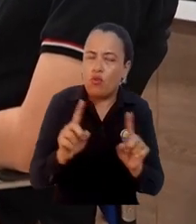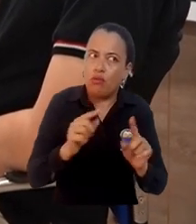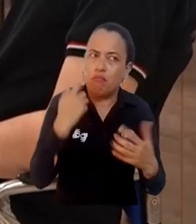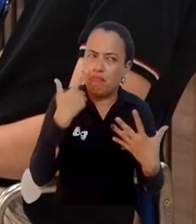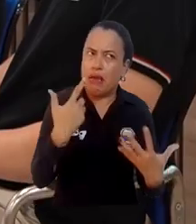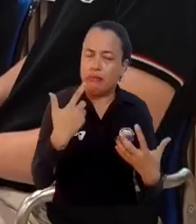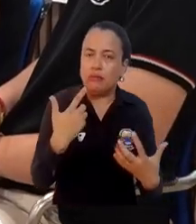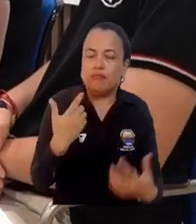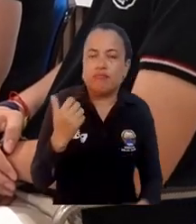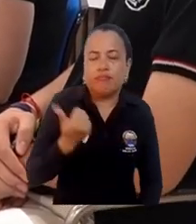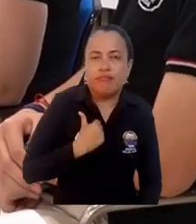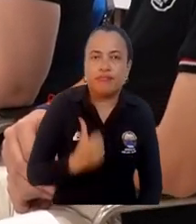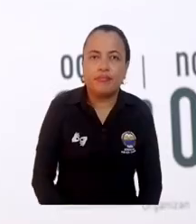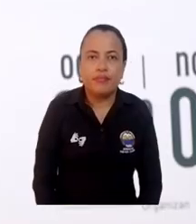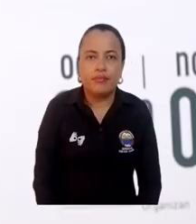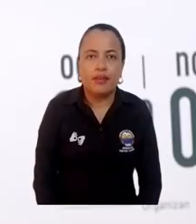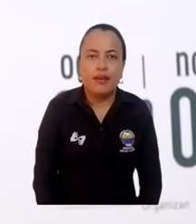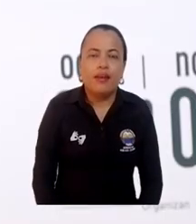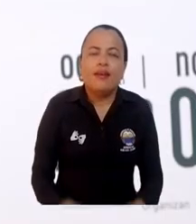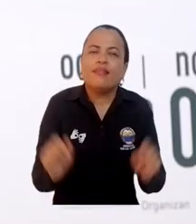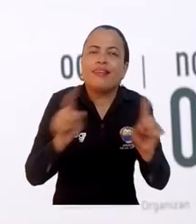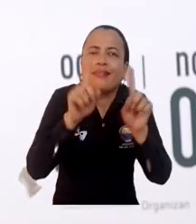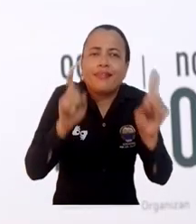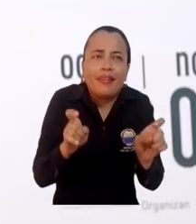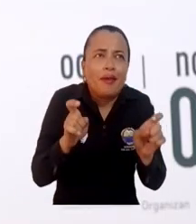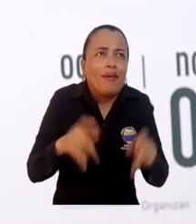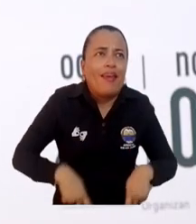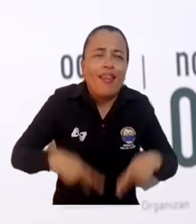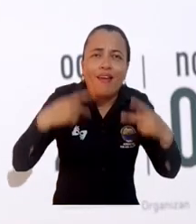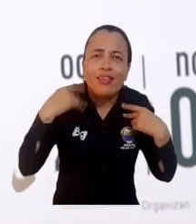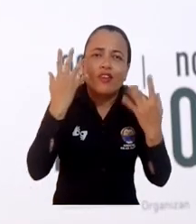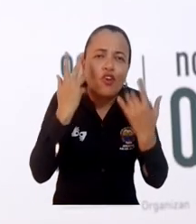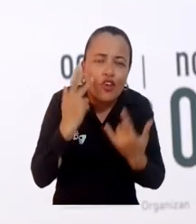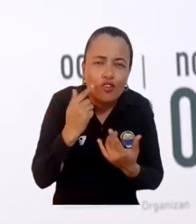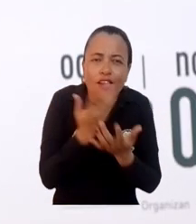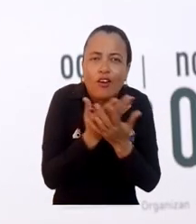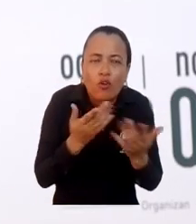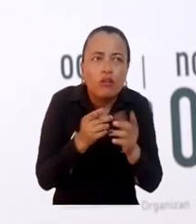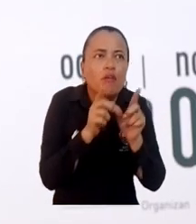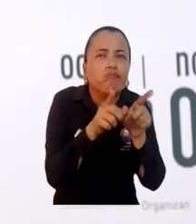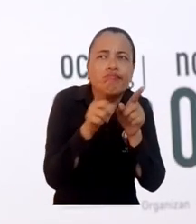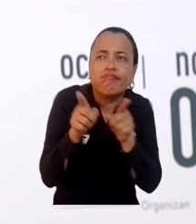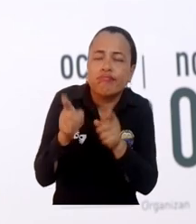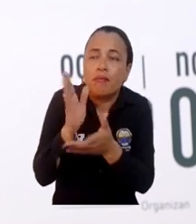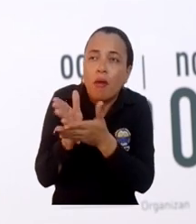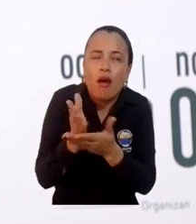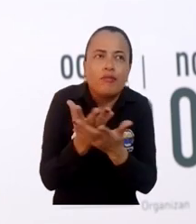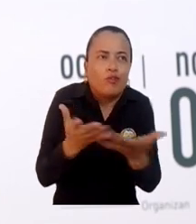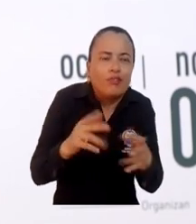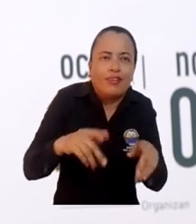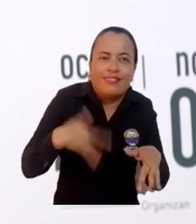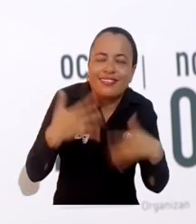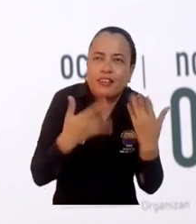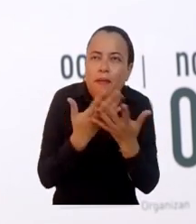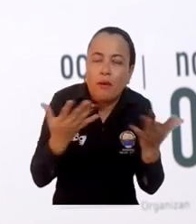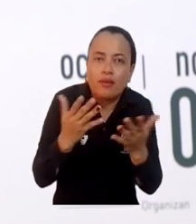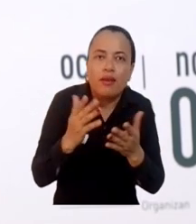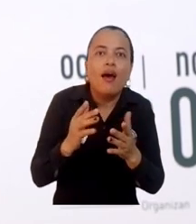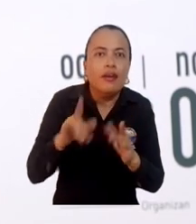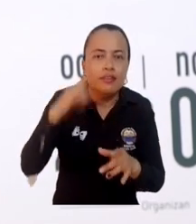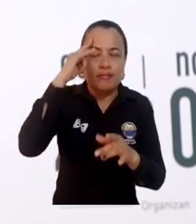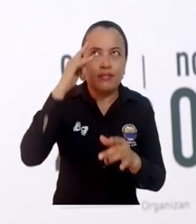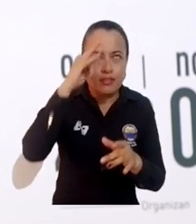común y por eso mismo tenemos que aprovecharlo. Cualquier acontecimiento, cualquier accionar diario es un insumo literario. Entonces